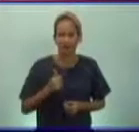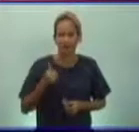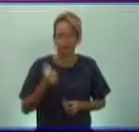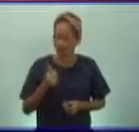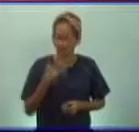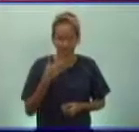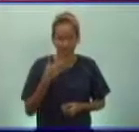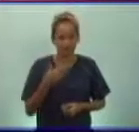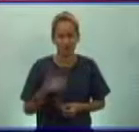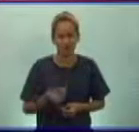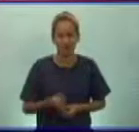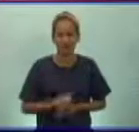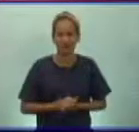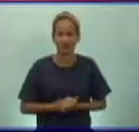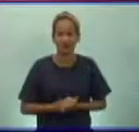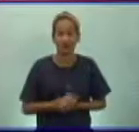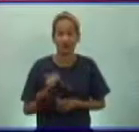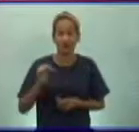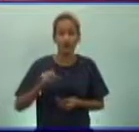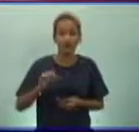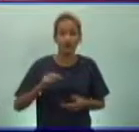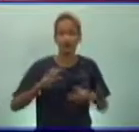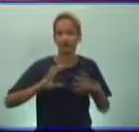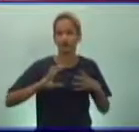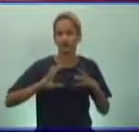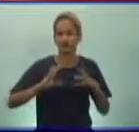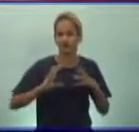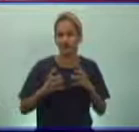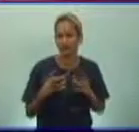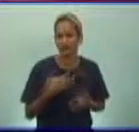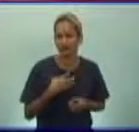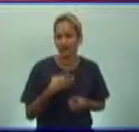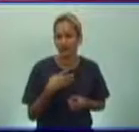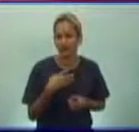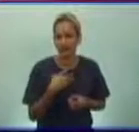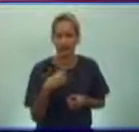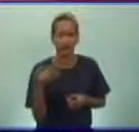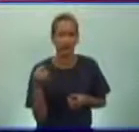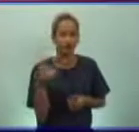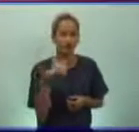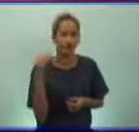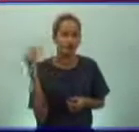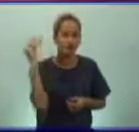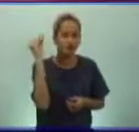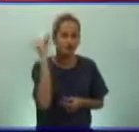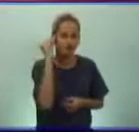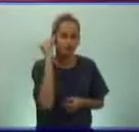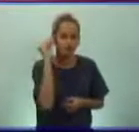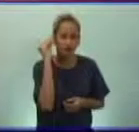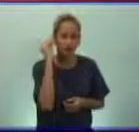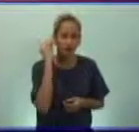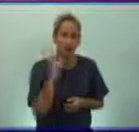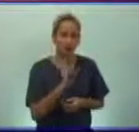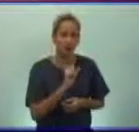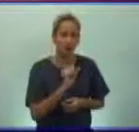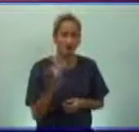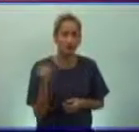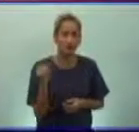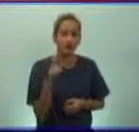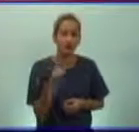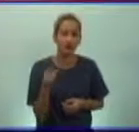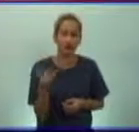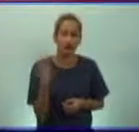es una de las formas que tenemos para continuar enriqueciendo juntos nuestro propósito de lograr que ustedes, los